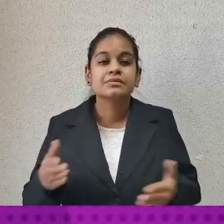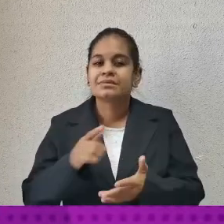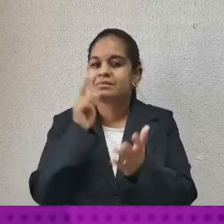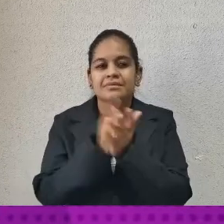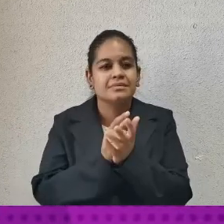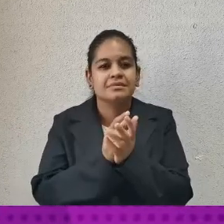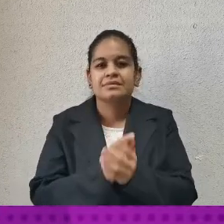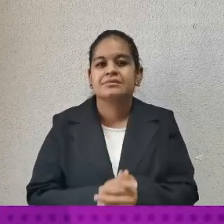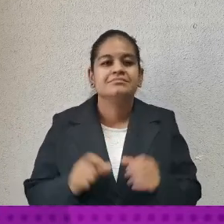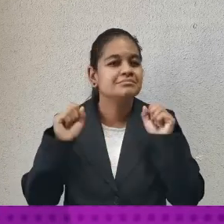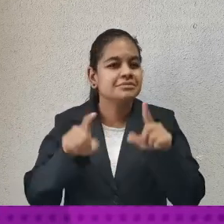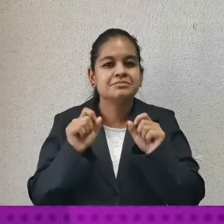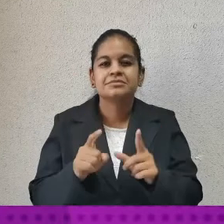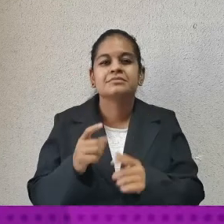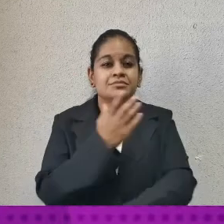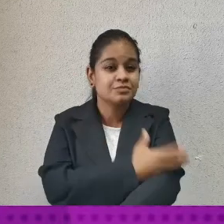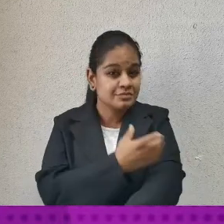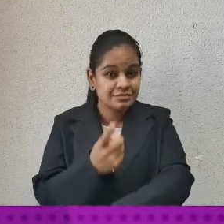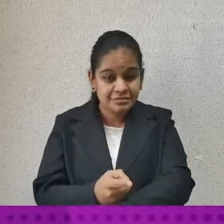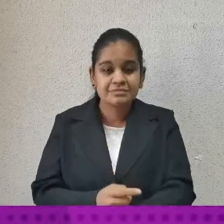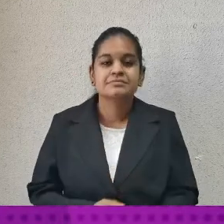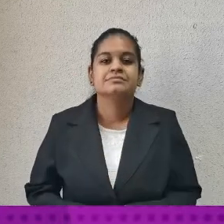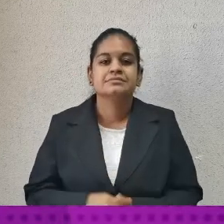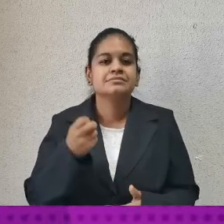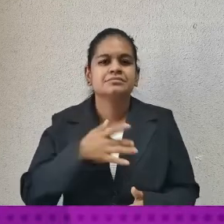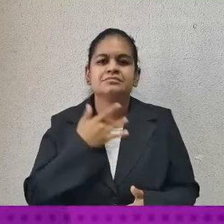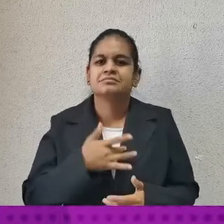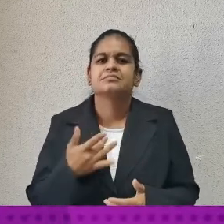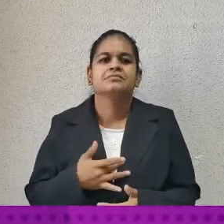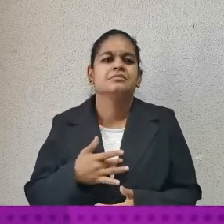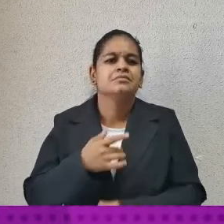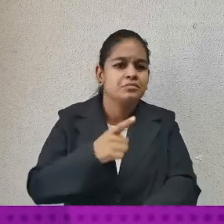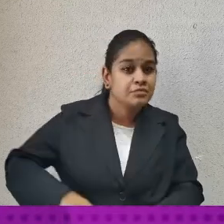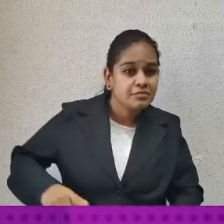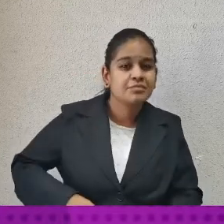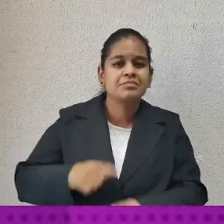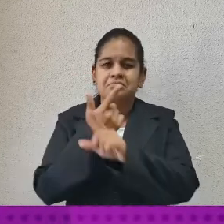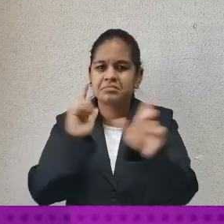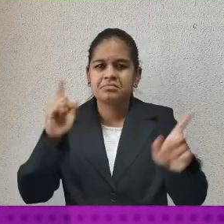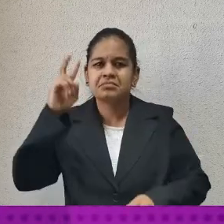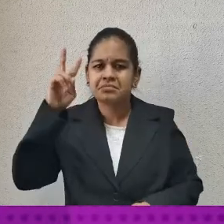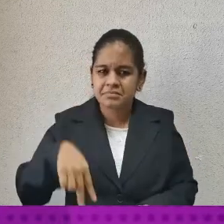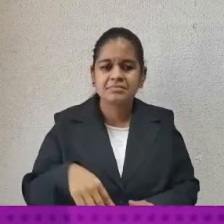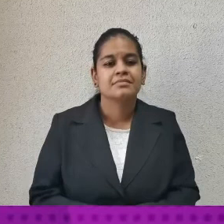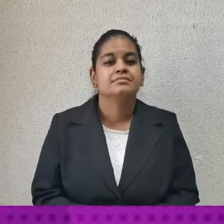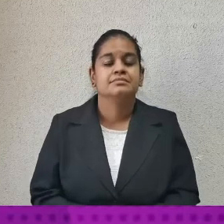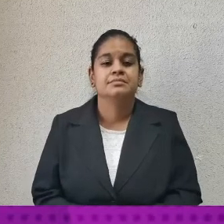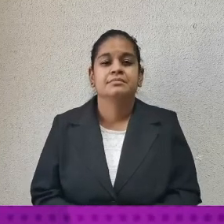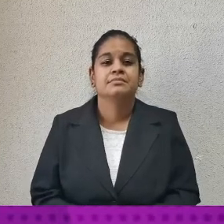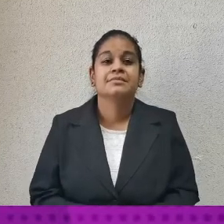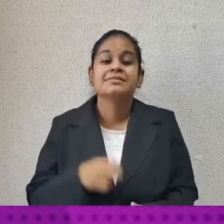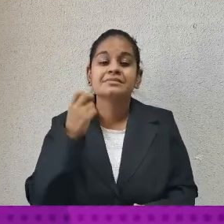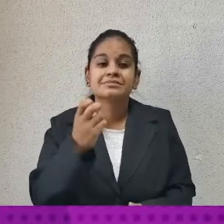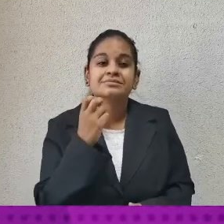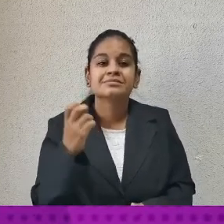plano jurisdiccional, lo cual ayuda a consolidar precisamente ese abono a la democracia. Así es, porque debemos recordar